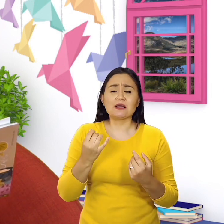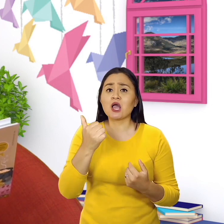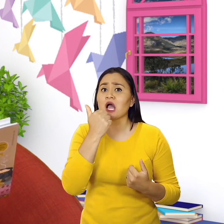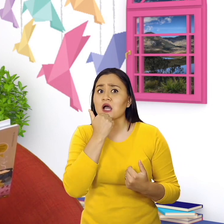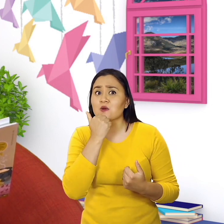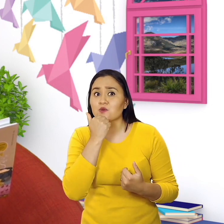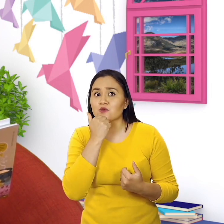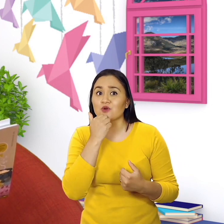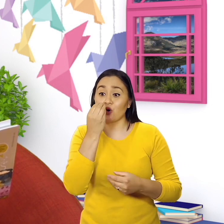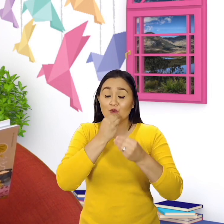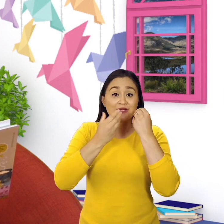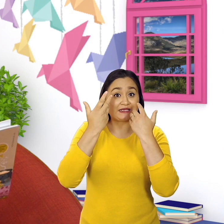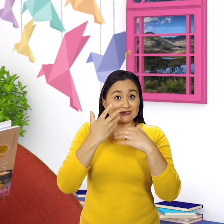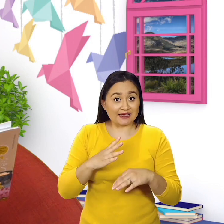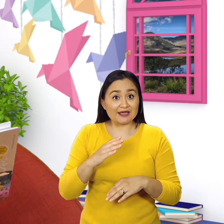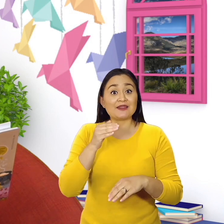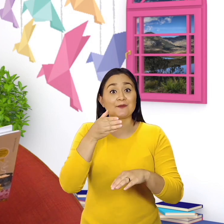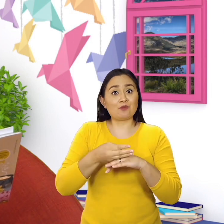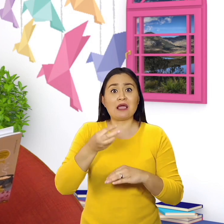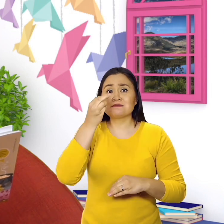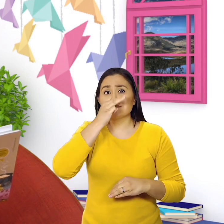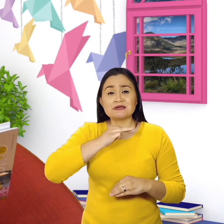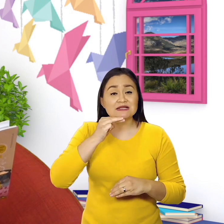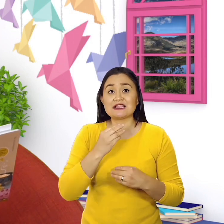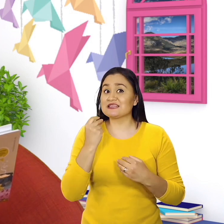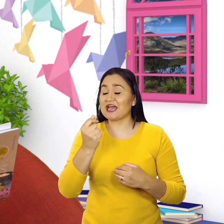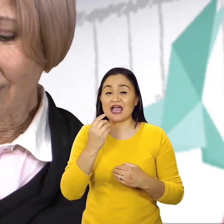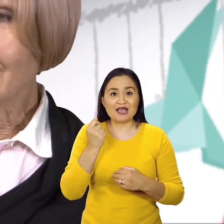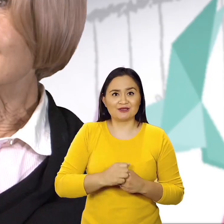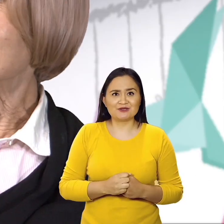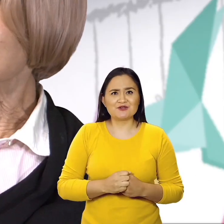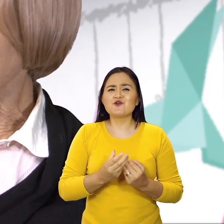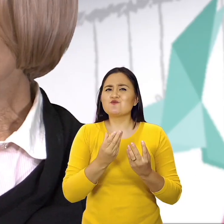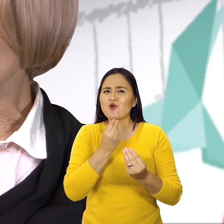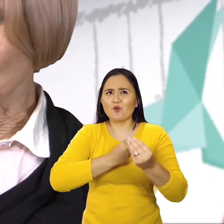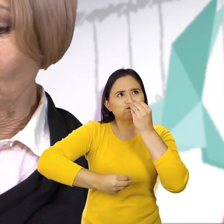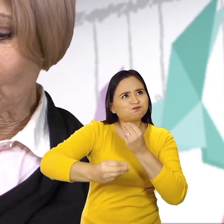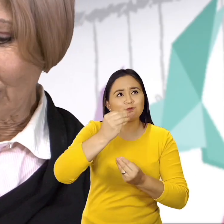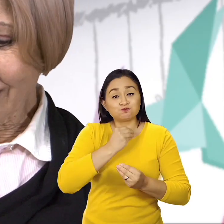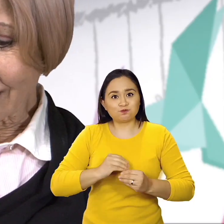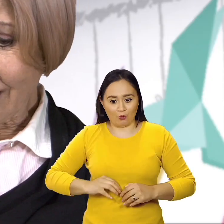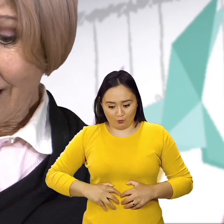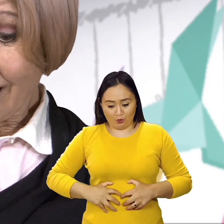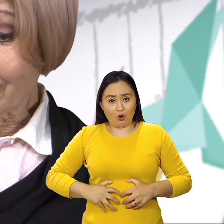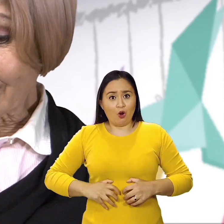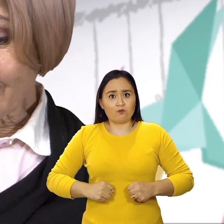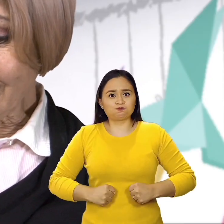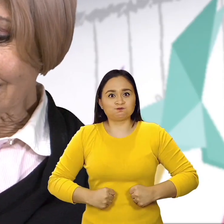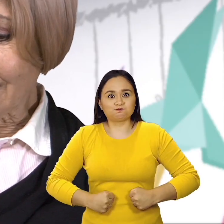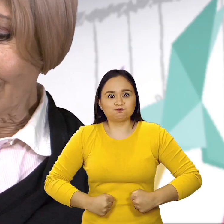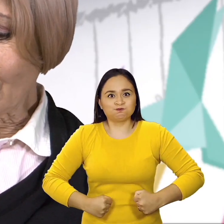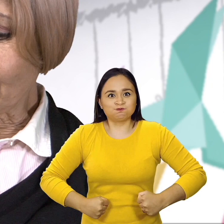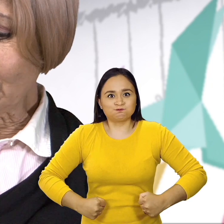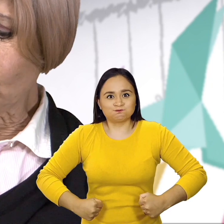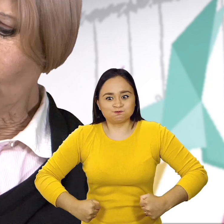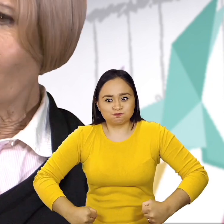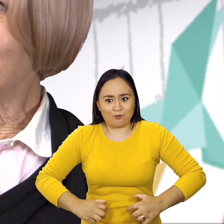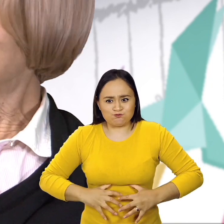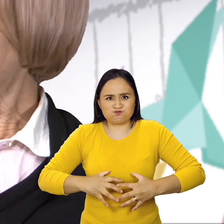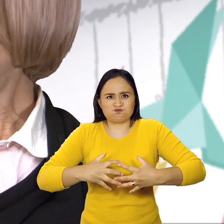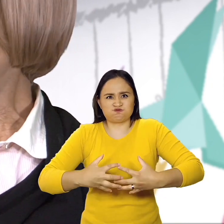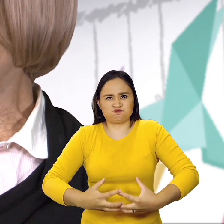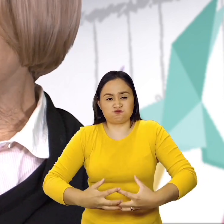y al cuarto de hora de merendar estaba listo para el desayuno. De tanto golosear, la barriga se le había